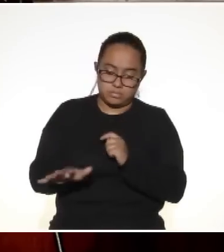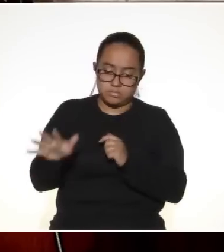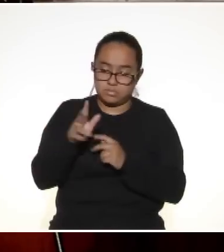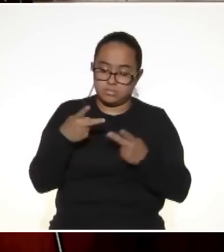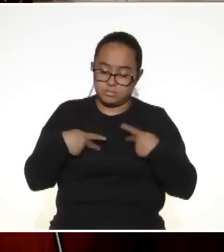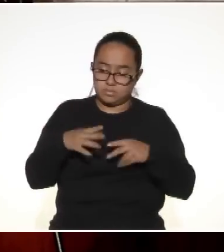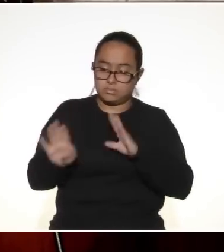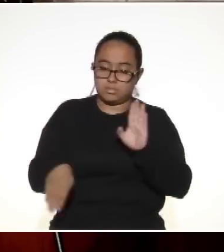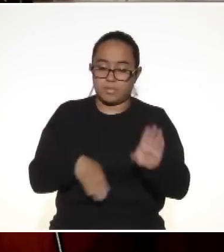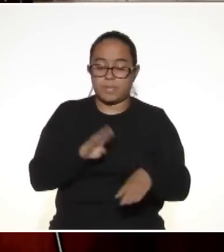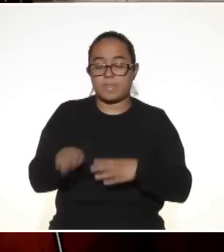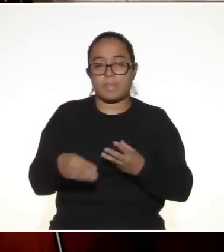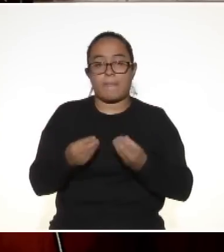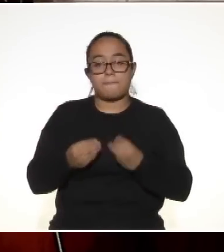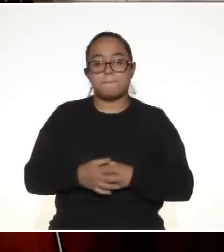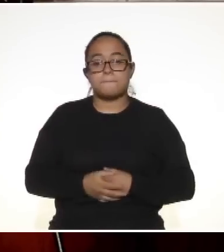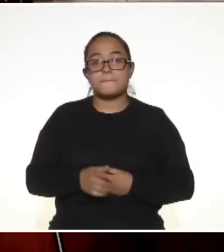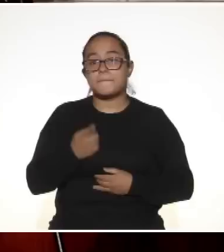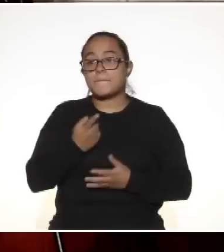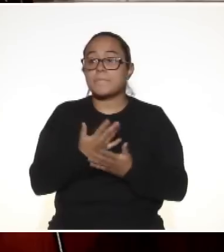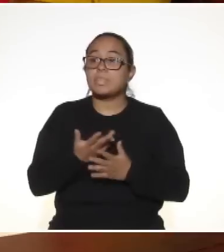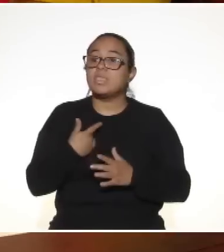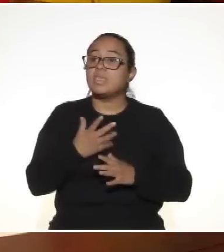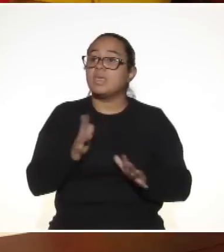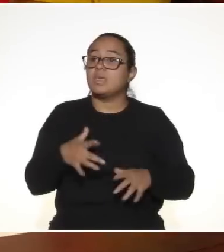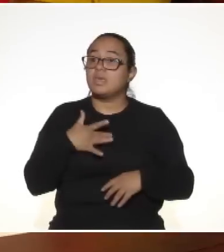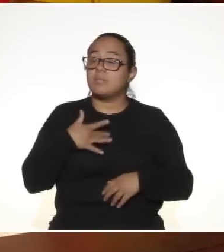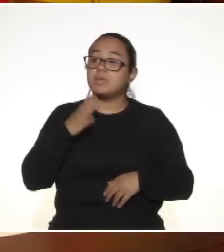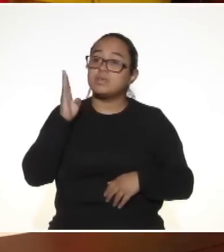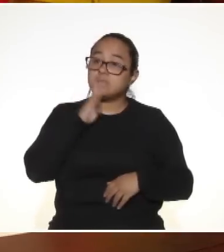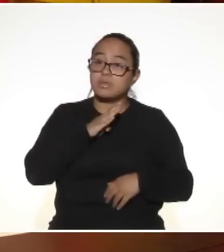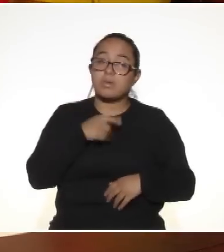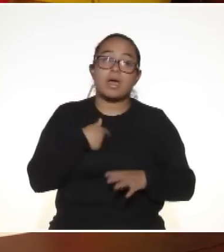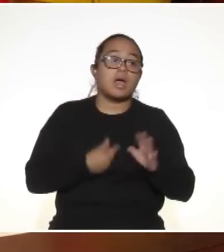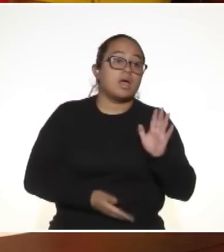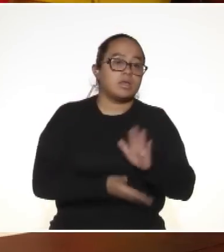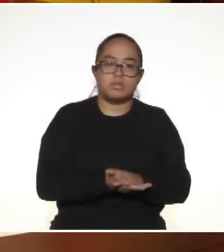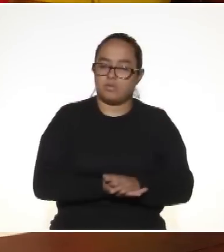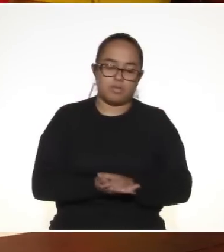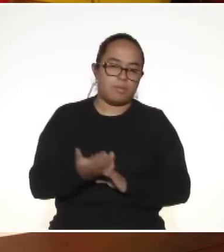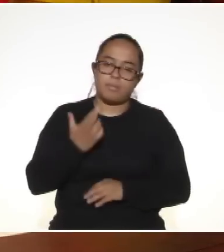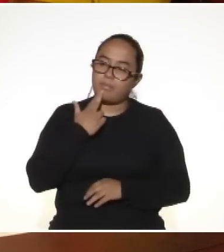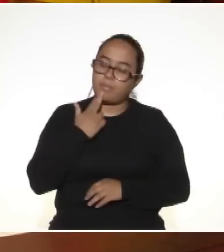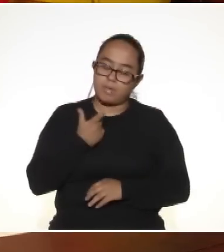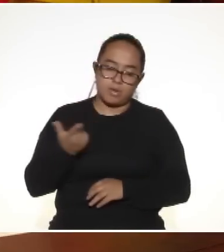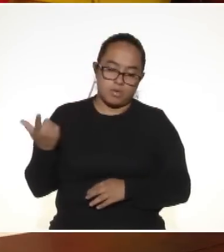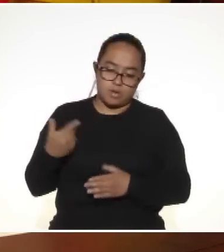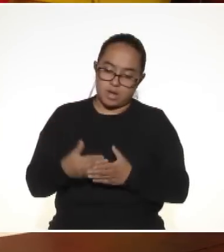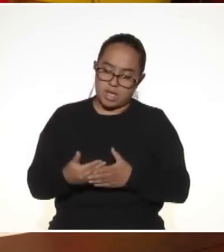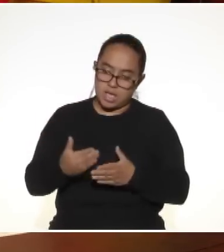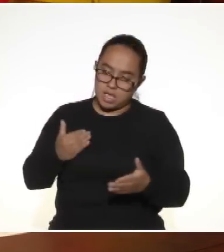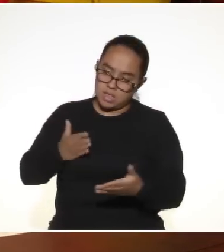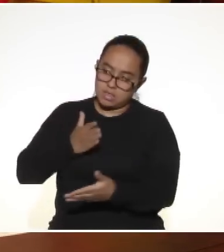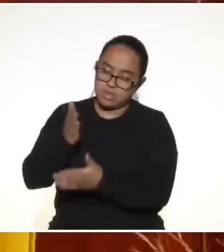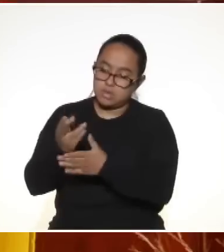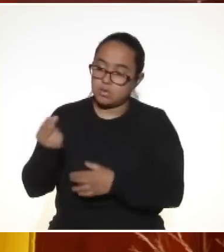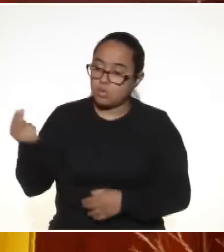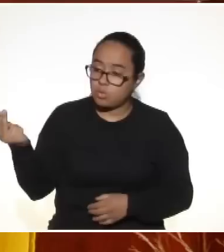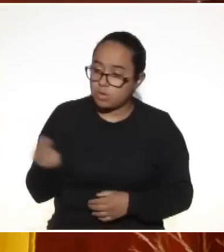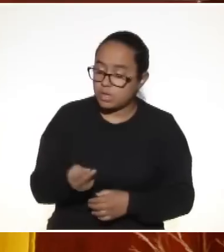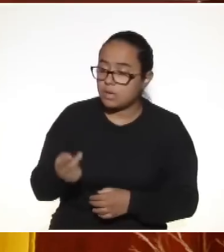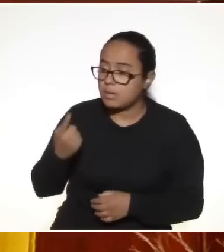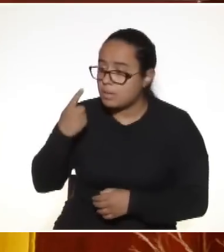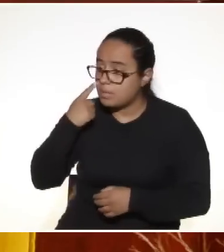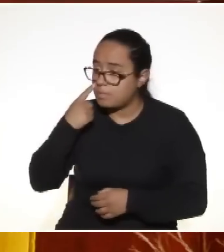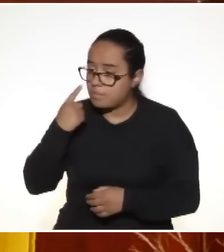de muerte, ¿eh? No se esperen a sentirse mal. No se esperen a sentirse mal. Es mejor llegar a urgencias y,